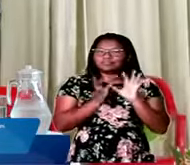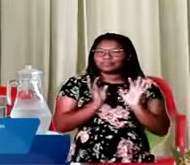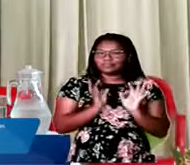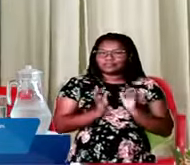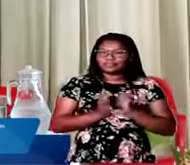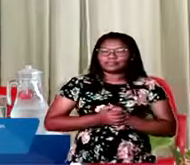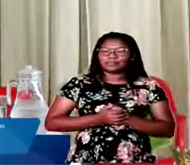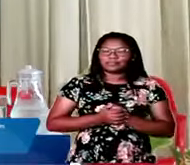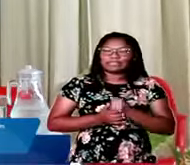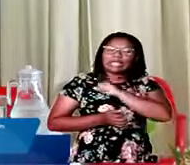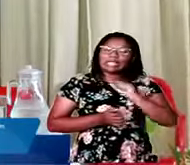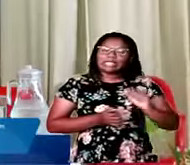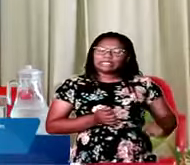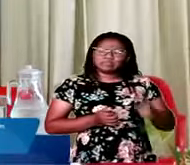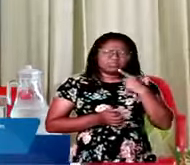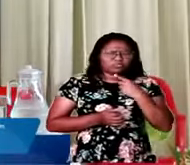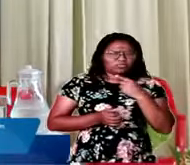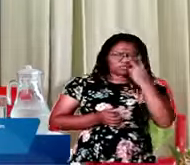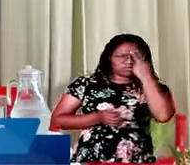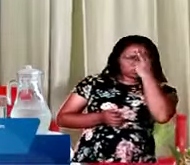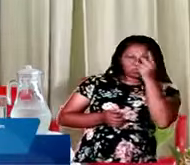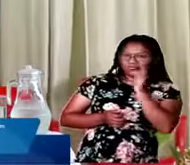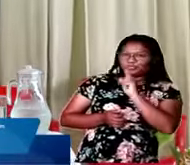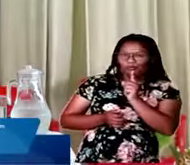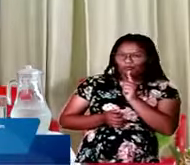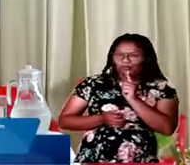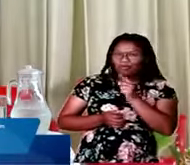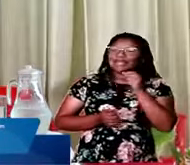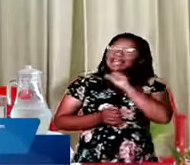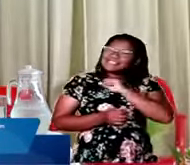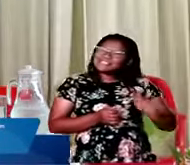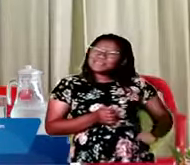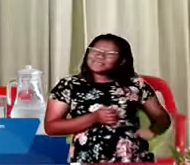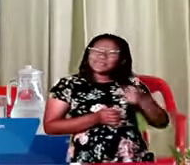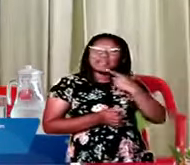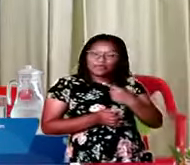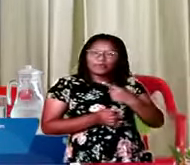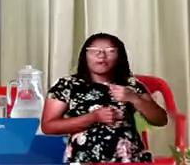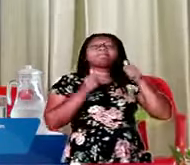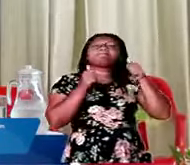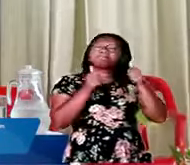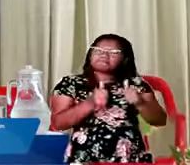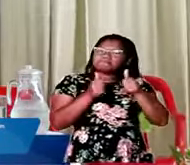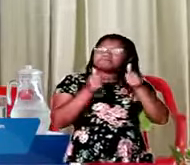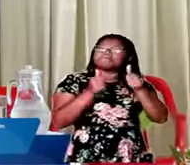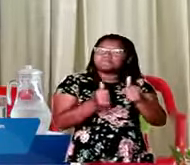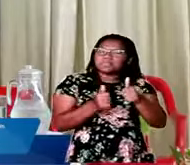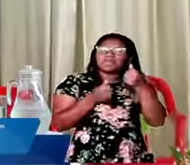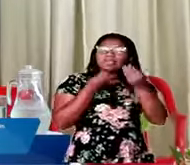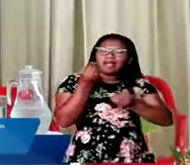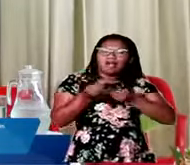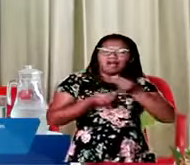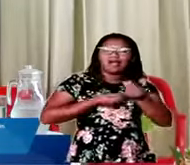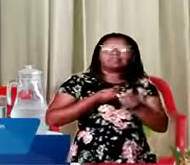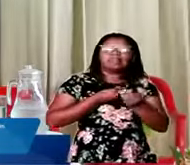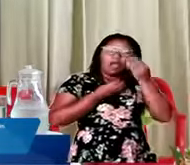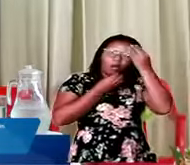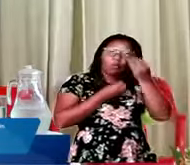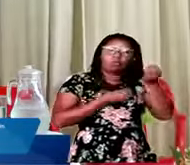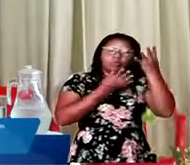Y el Señor no le dijo: no te equivocaste. Él le dijo: bien has respondido, haz esto y